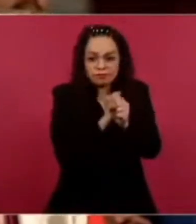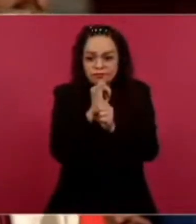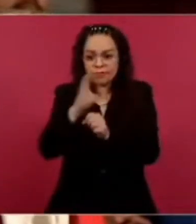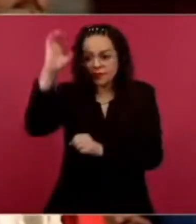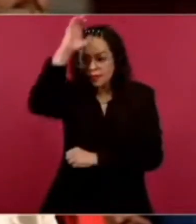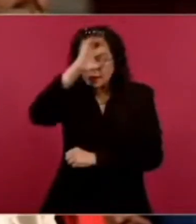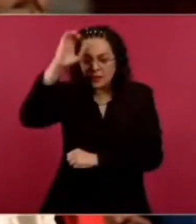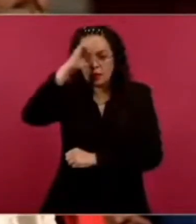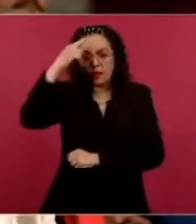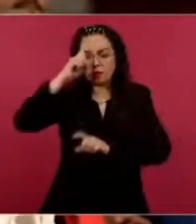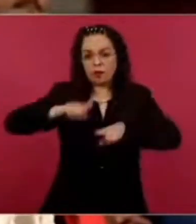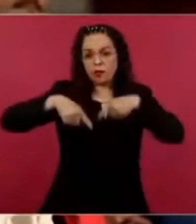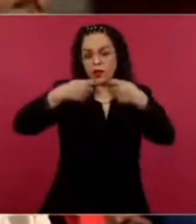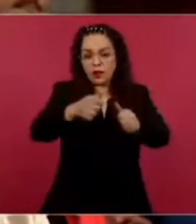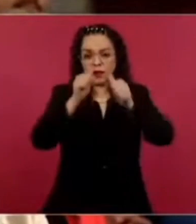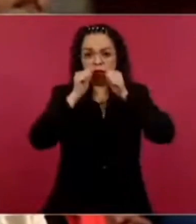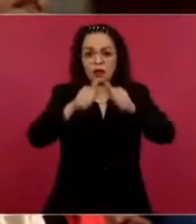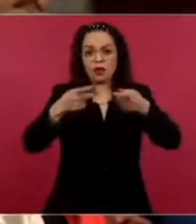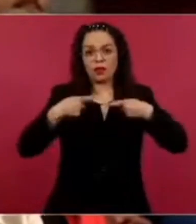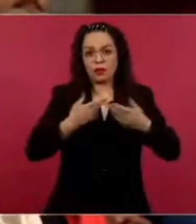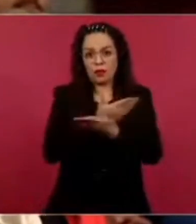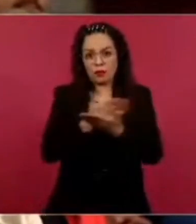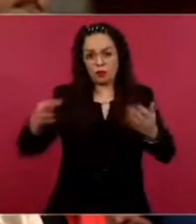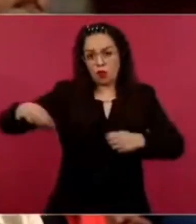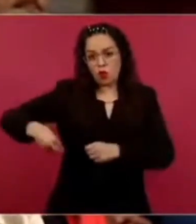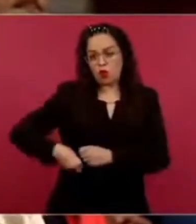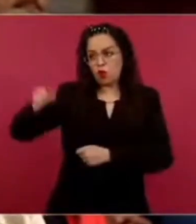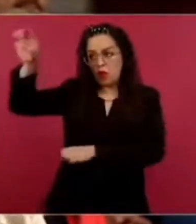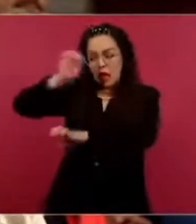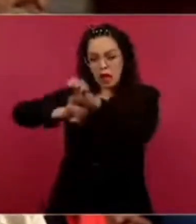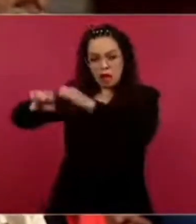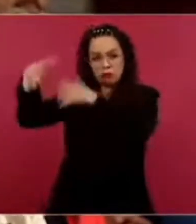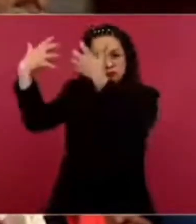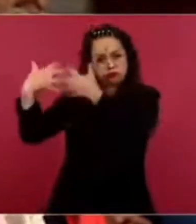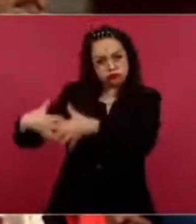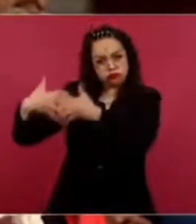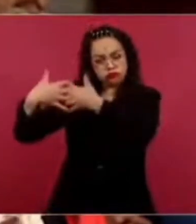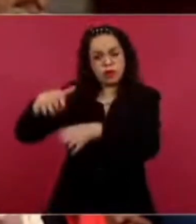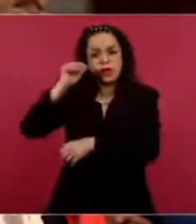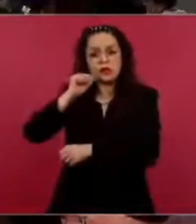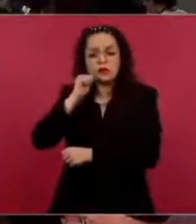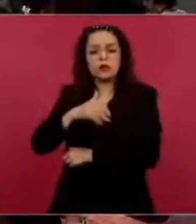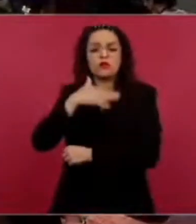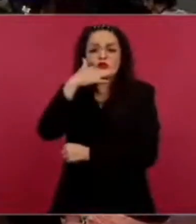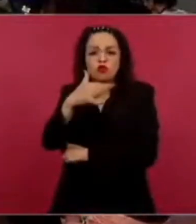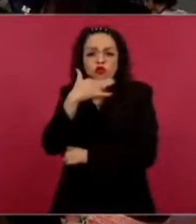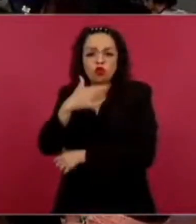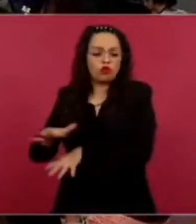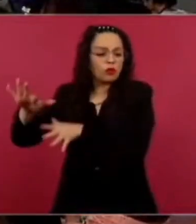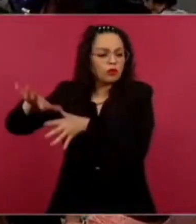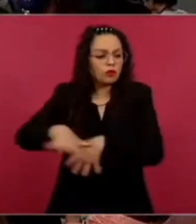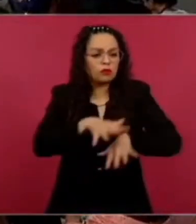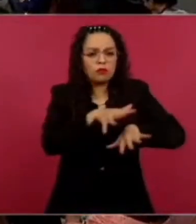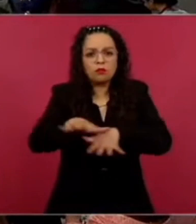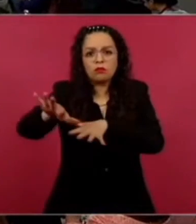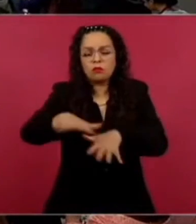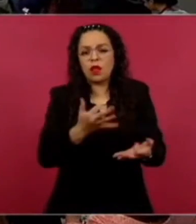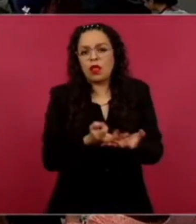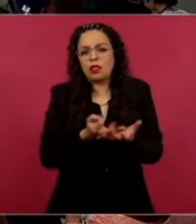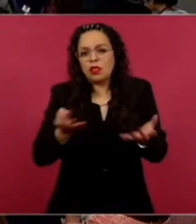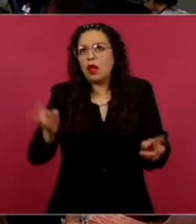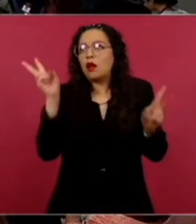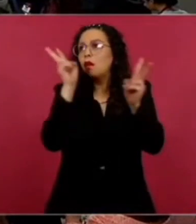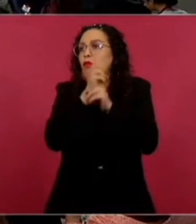son víctimas de la contaminación industrial. Se sabe ya de los planes en estas zonas que ya he mencionado, pero